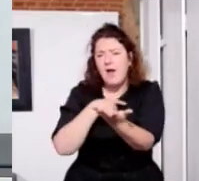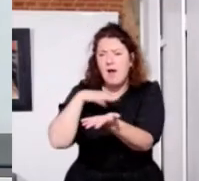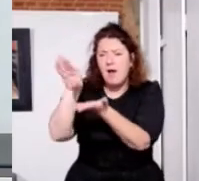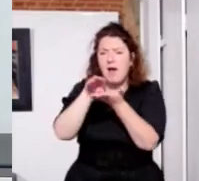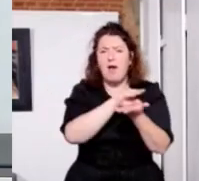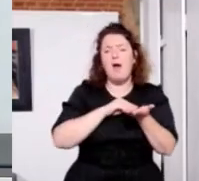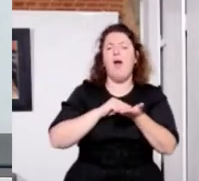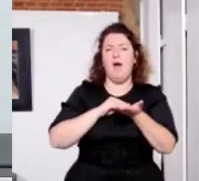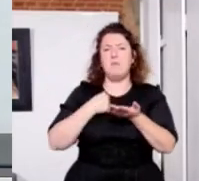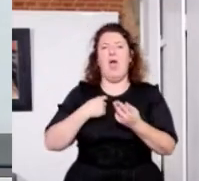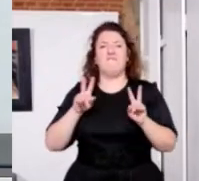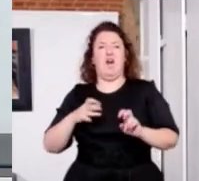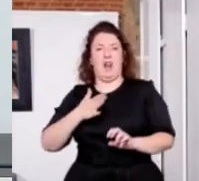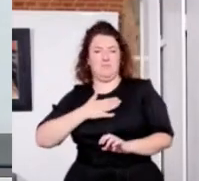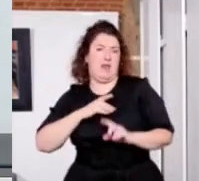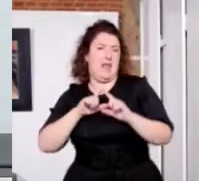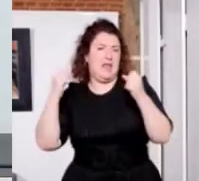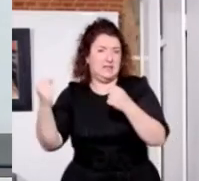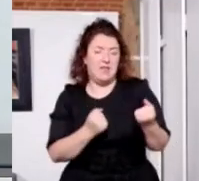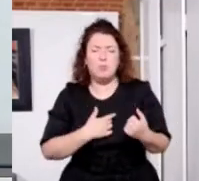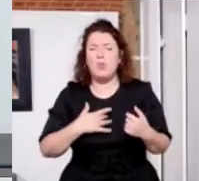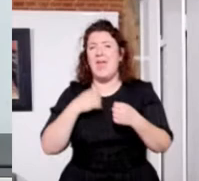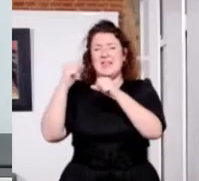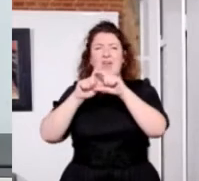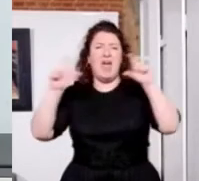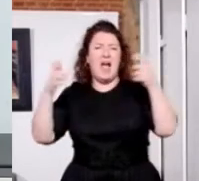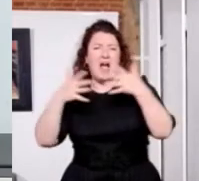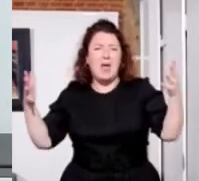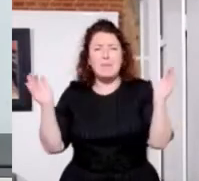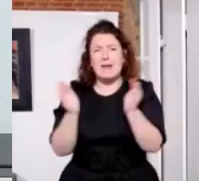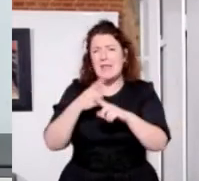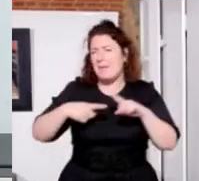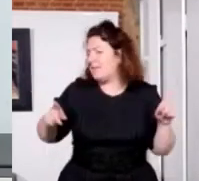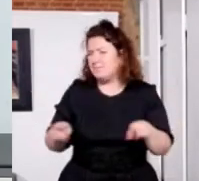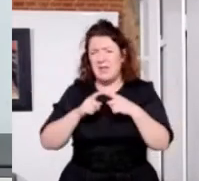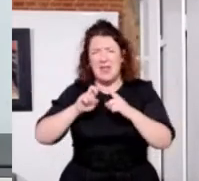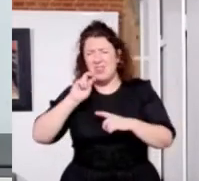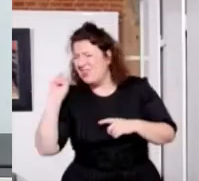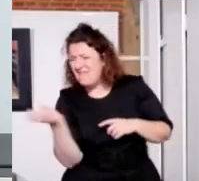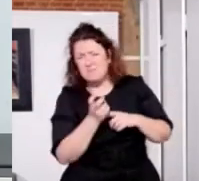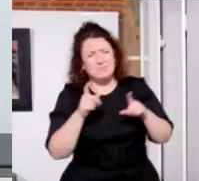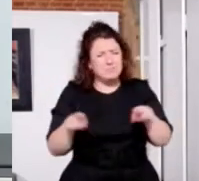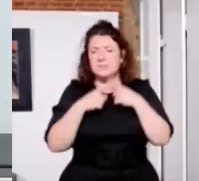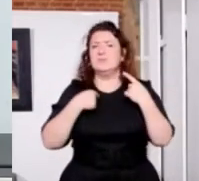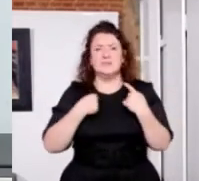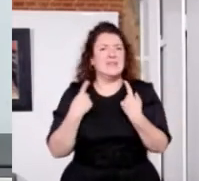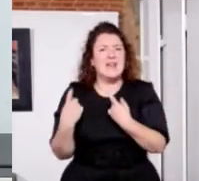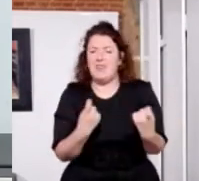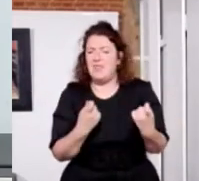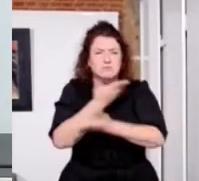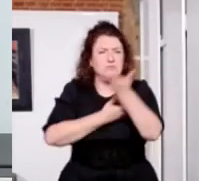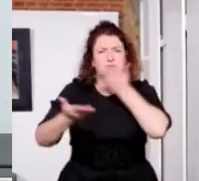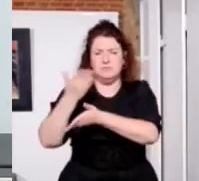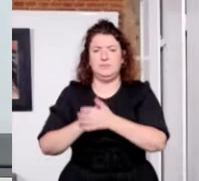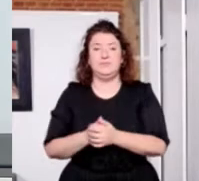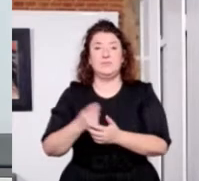entidades. Pequeñas, medianas, grandes, diversas, todos somos necesarios y necesarias. Hay